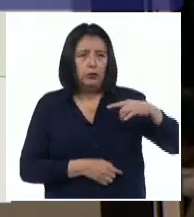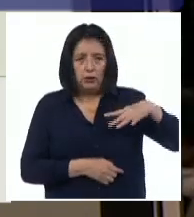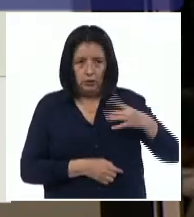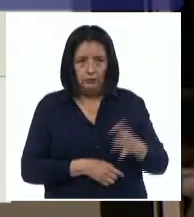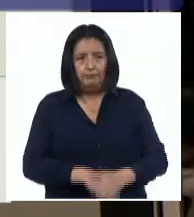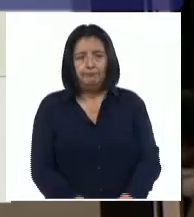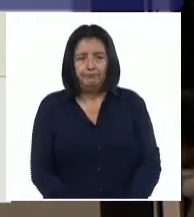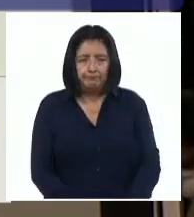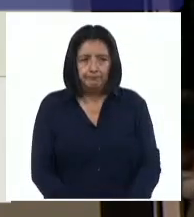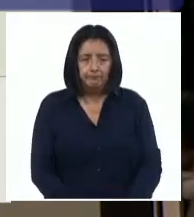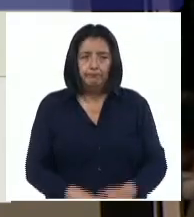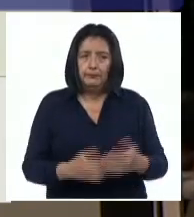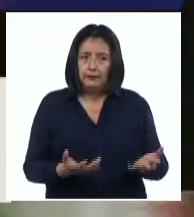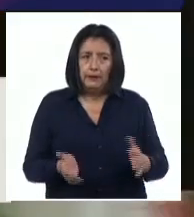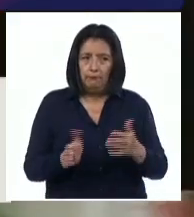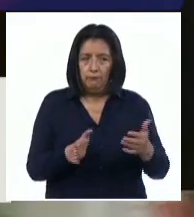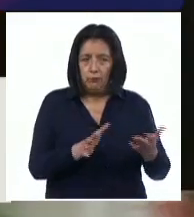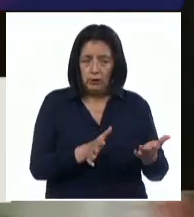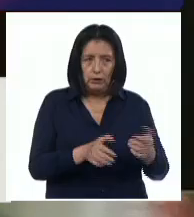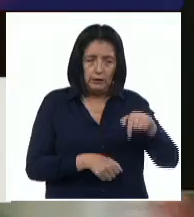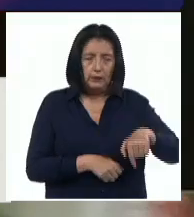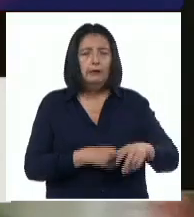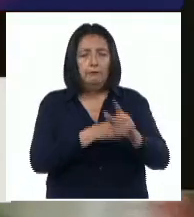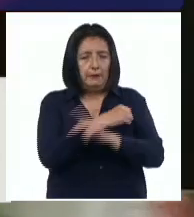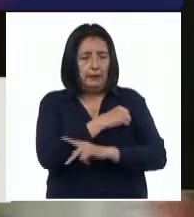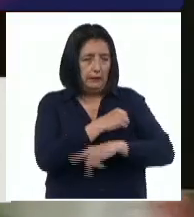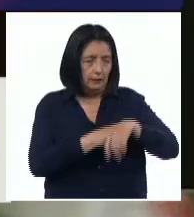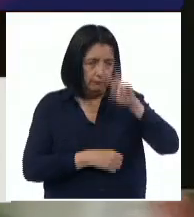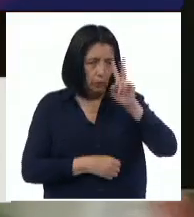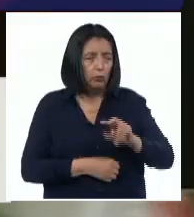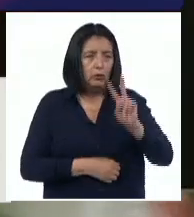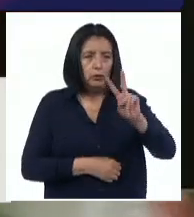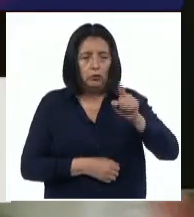Chile. Y la letalidad en nuestro país es de